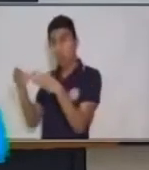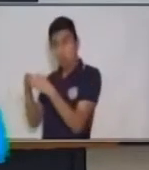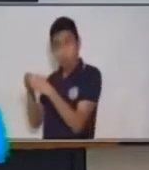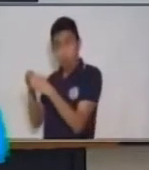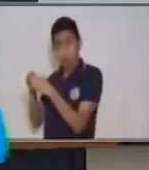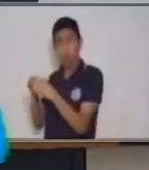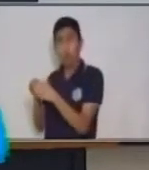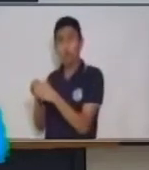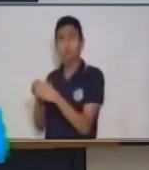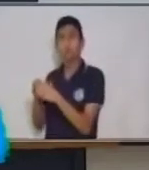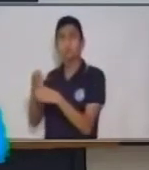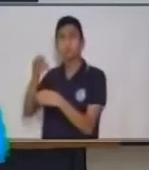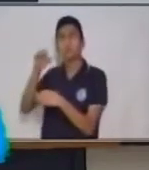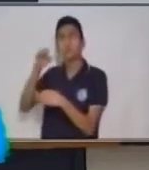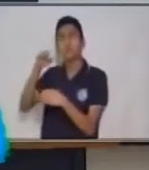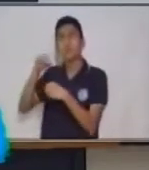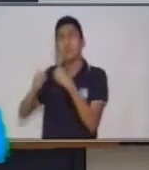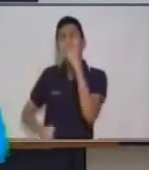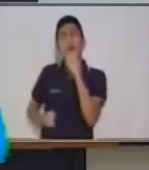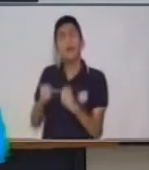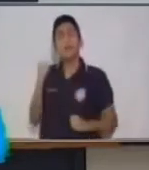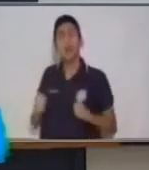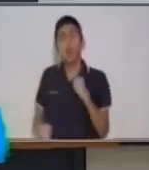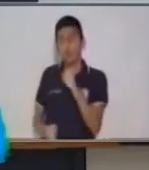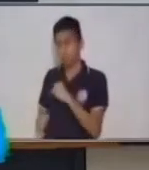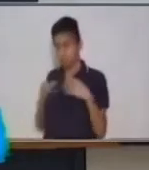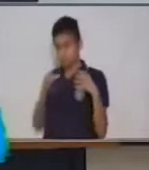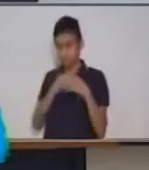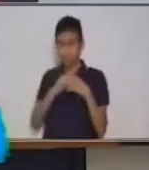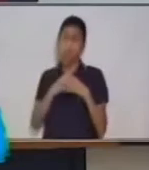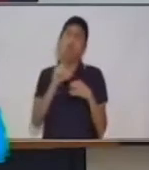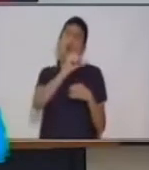de participantes que están acá. ¿Cuántos participaron?